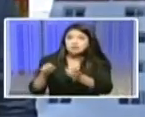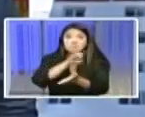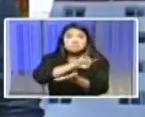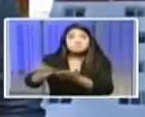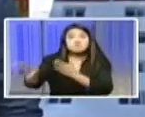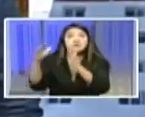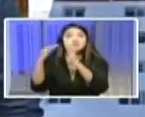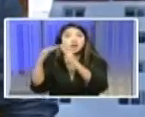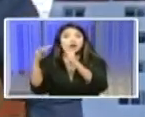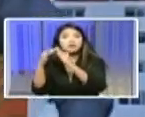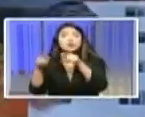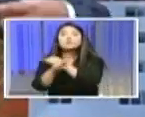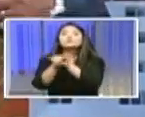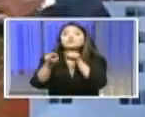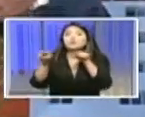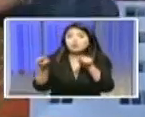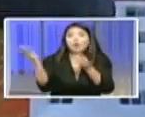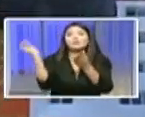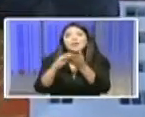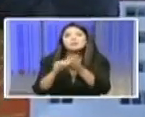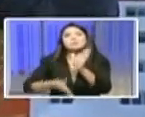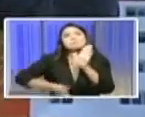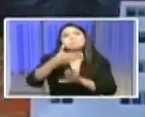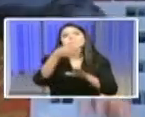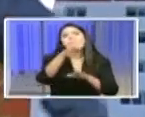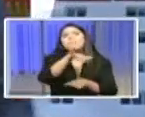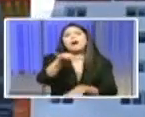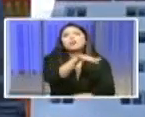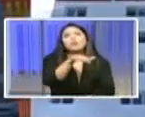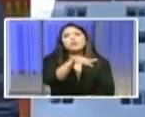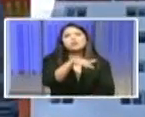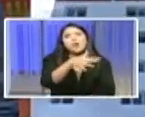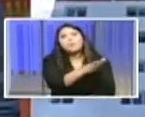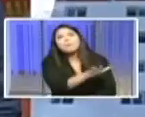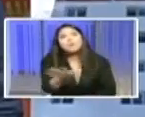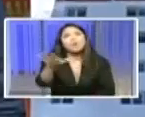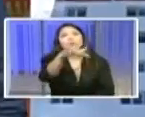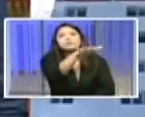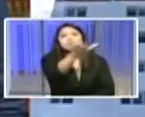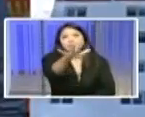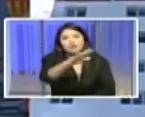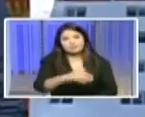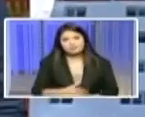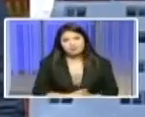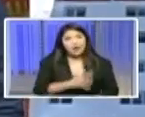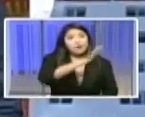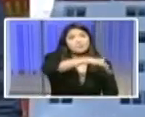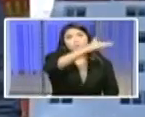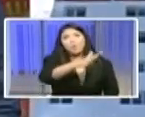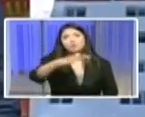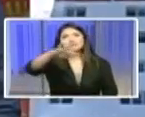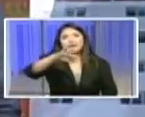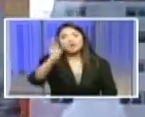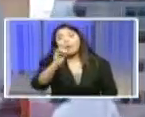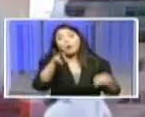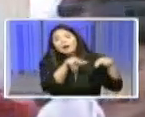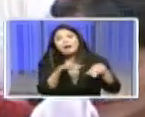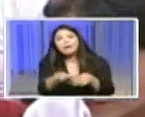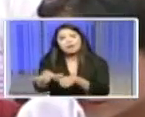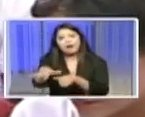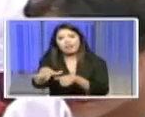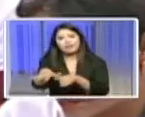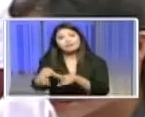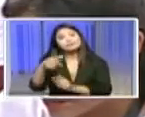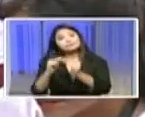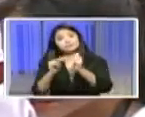vivienda y que ustedes regresaran quién sabe a dónde, a qué montaña, a qué loma, a qué quebrada. Y ustedes